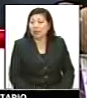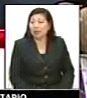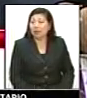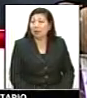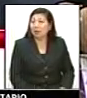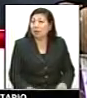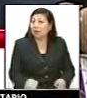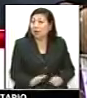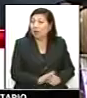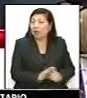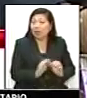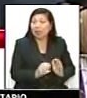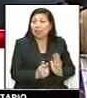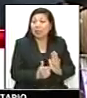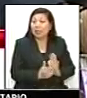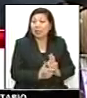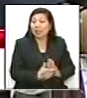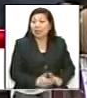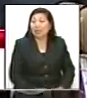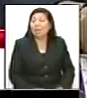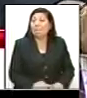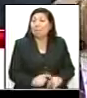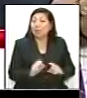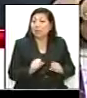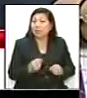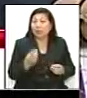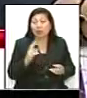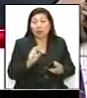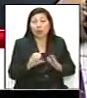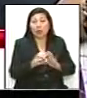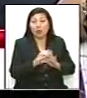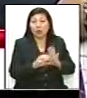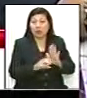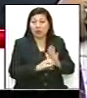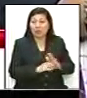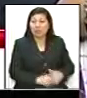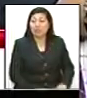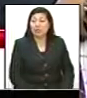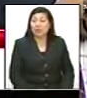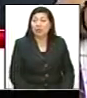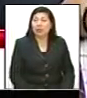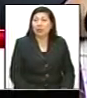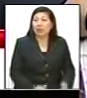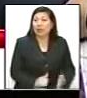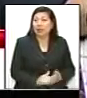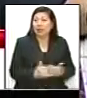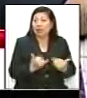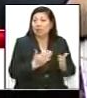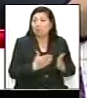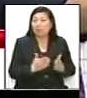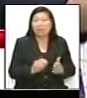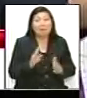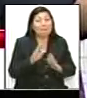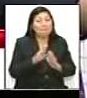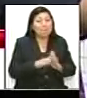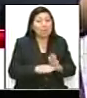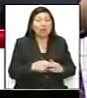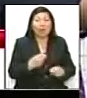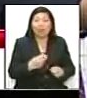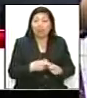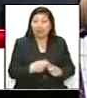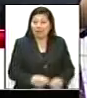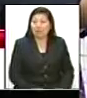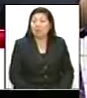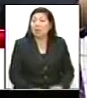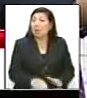tono con la legalidad, pero sí es constitucional en la medida en que es la medida menos gravosa, o sea, la